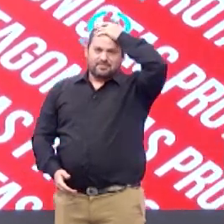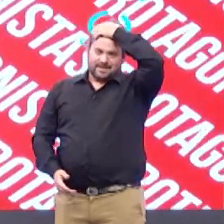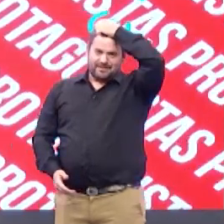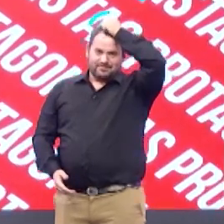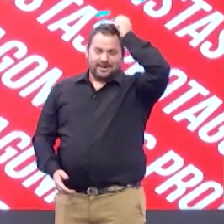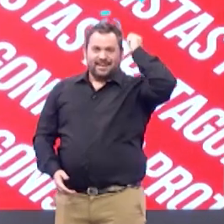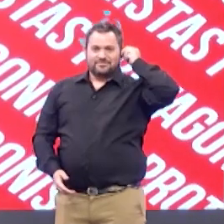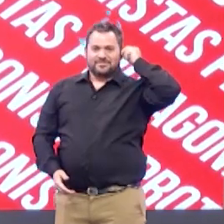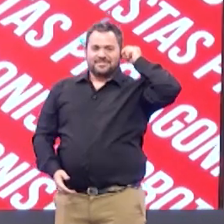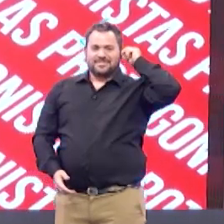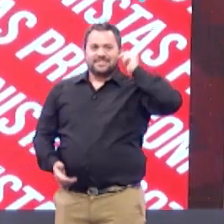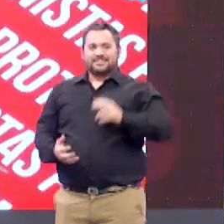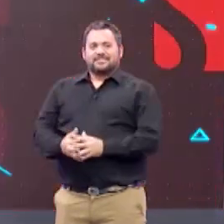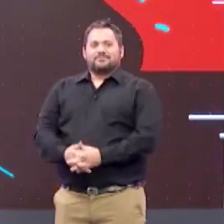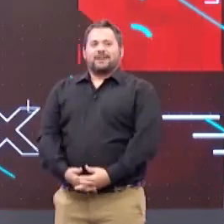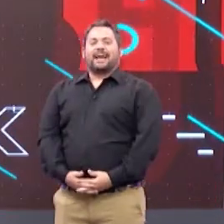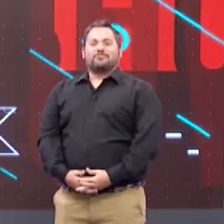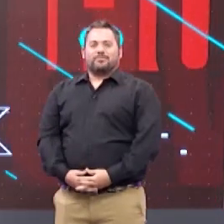Pancho, pará.